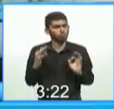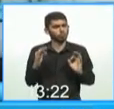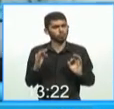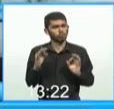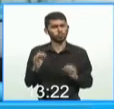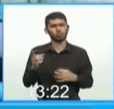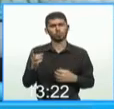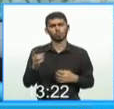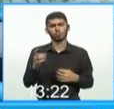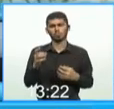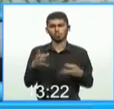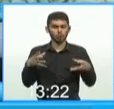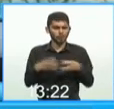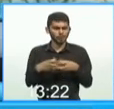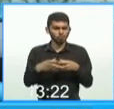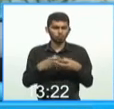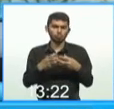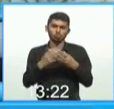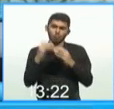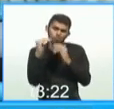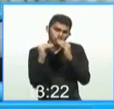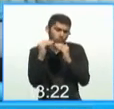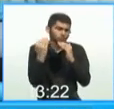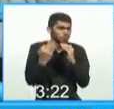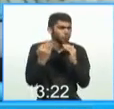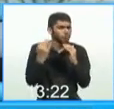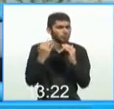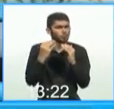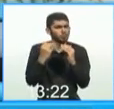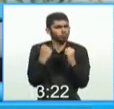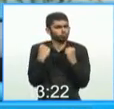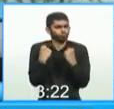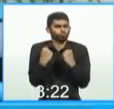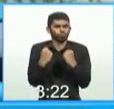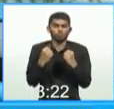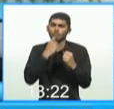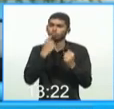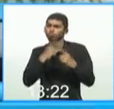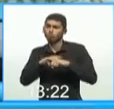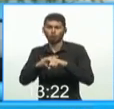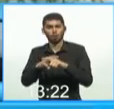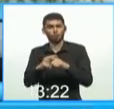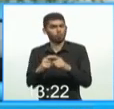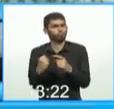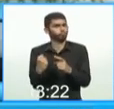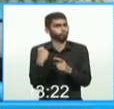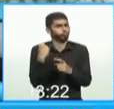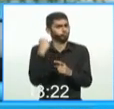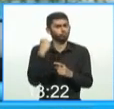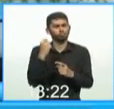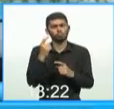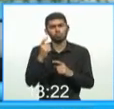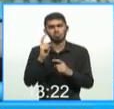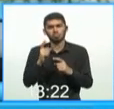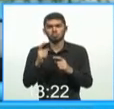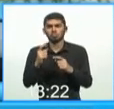nada sigue siendo un equipo competitivo y sigue siendo un equipo digamos protagonista en los torneos seguimos consiguiendo resultados importantes